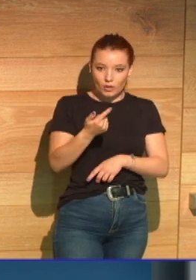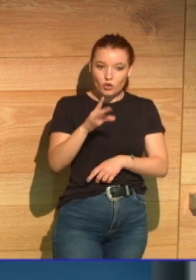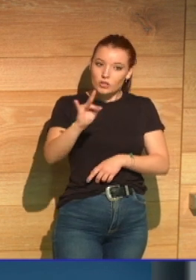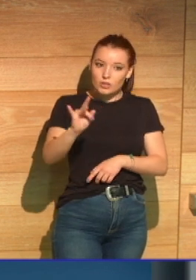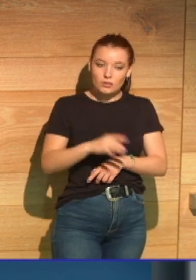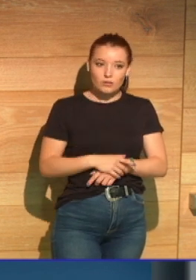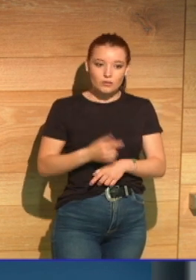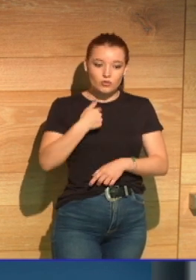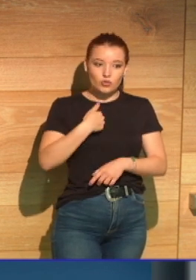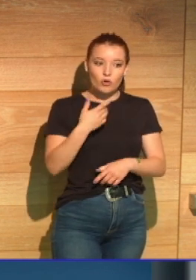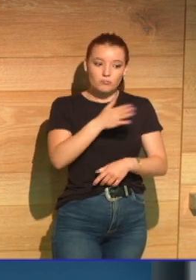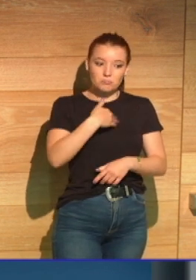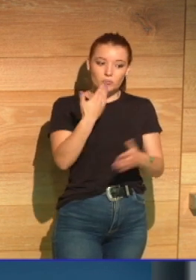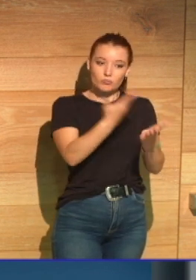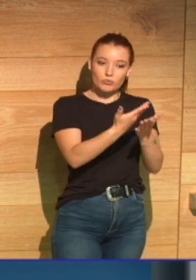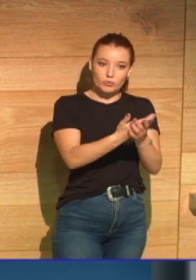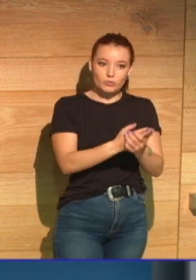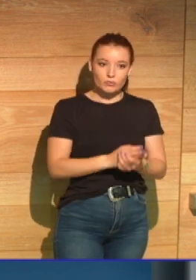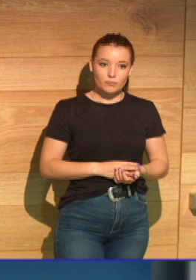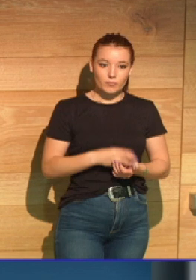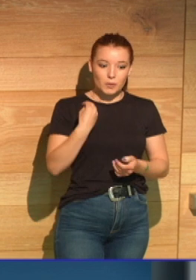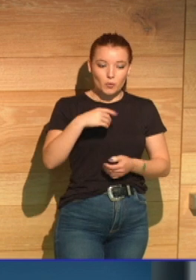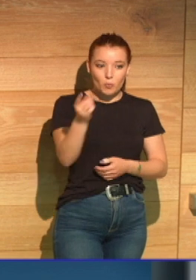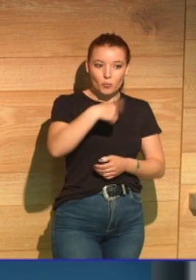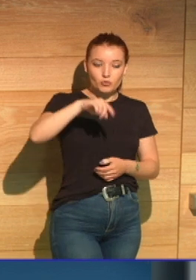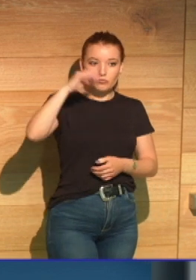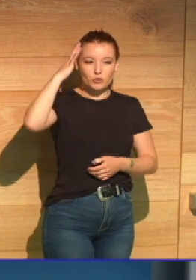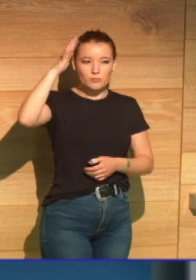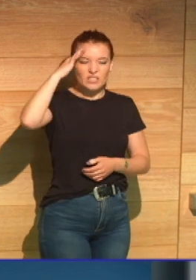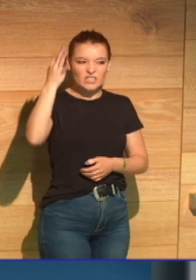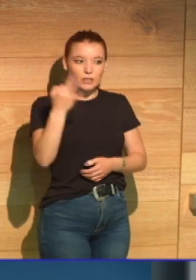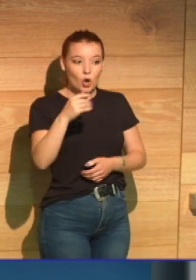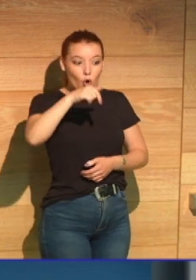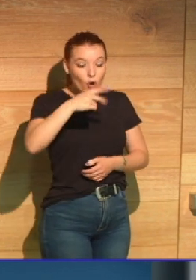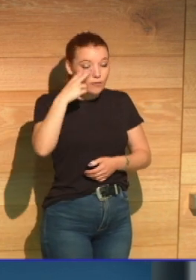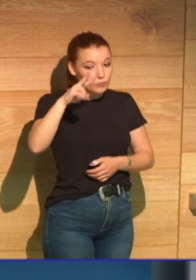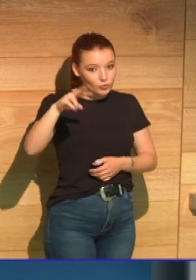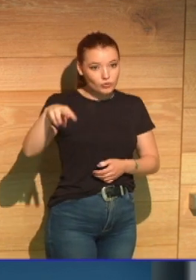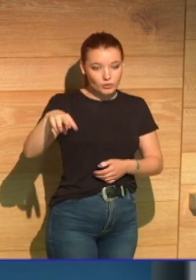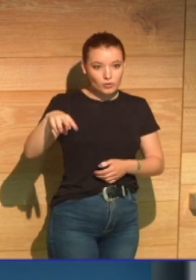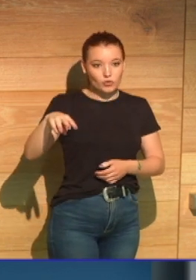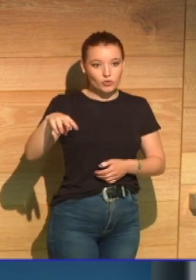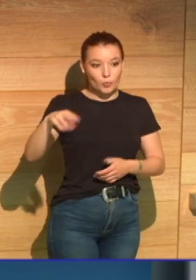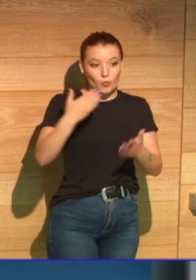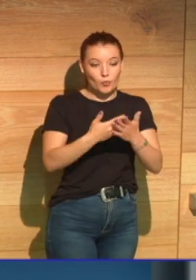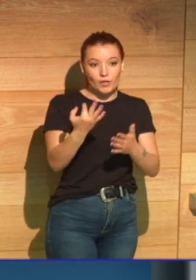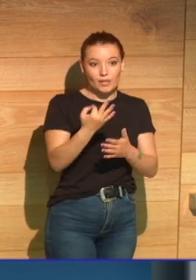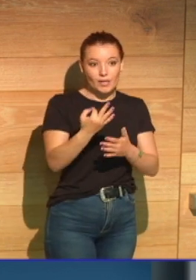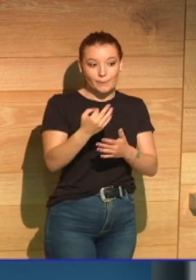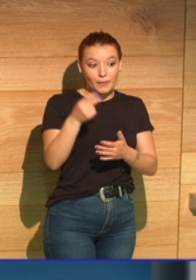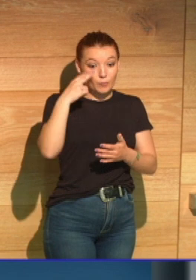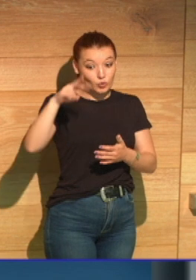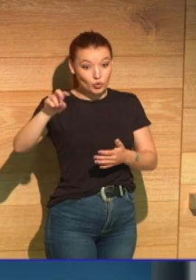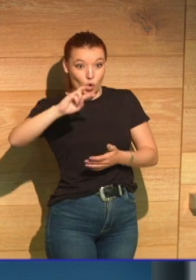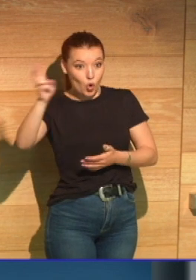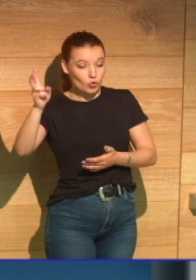esto en la mesa también cuando hablamos de reimaginarnos, porque hoy los museos más que nunca estamos proponiendo aquellos otros que están en el margen y estamos yendo